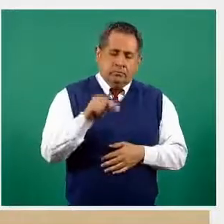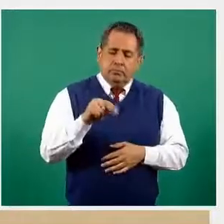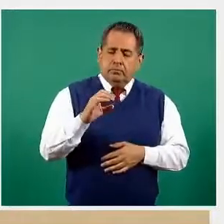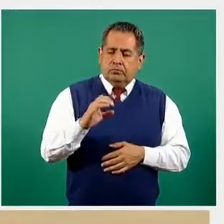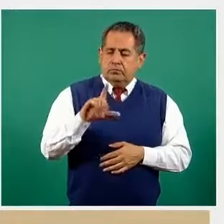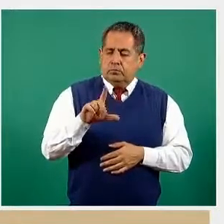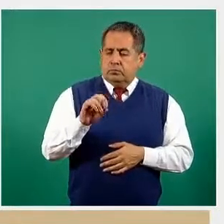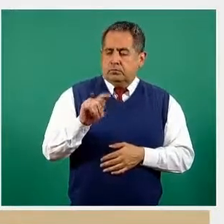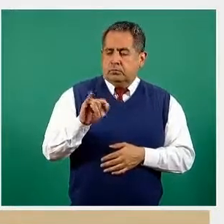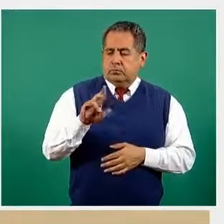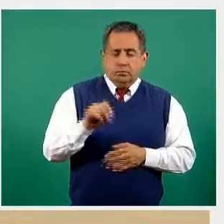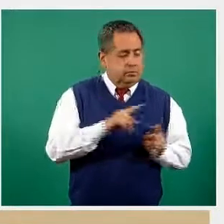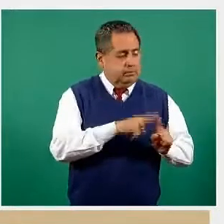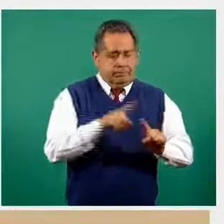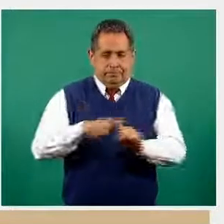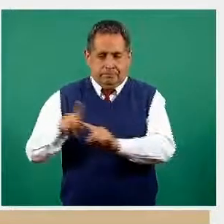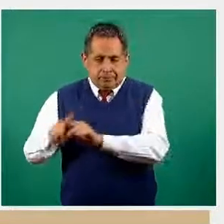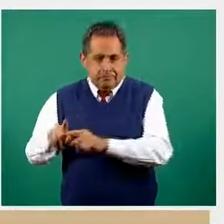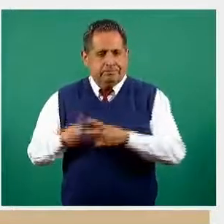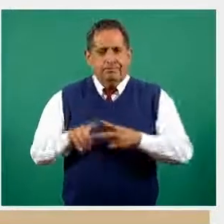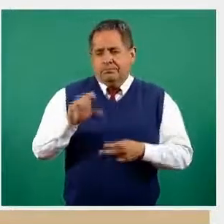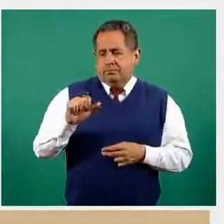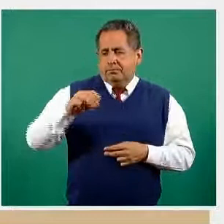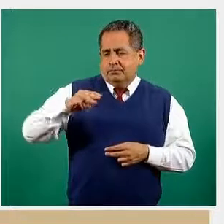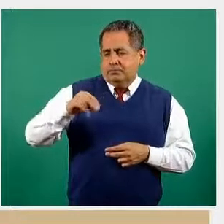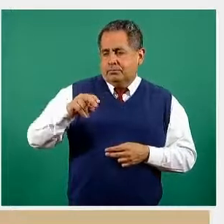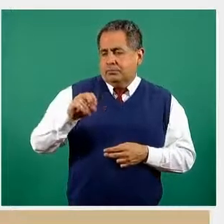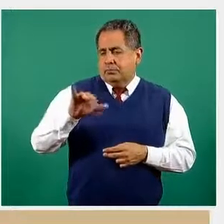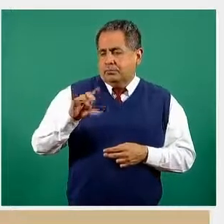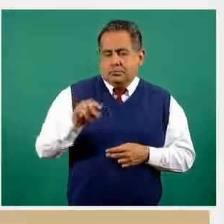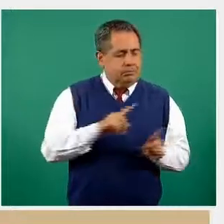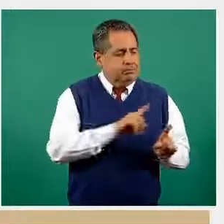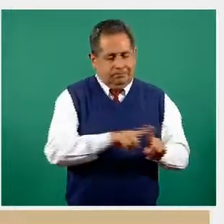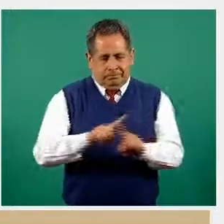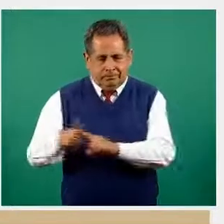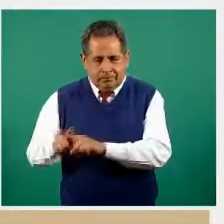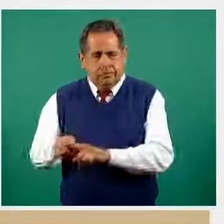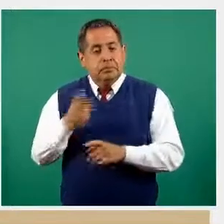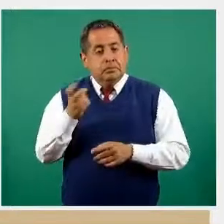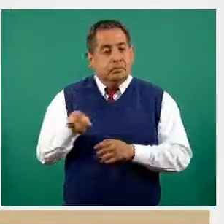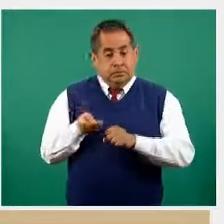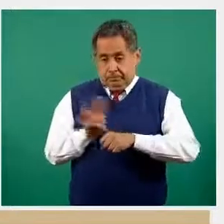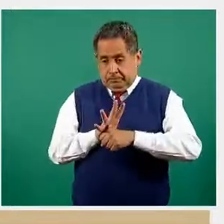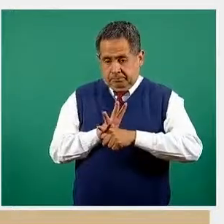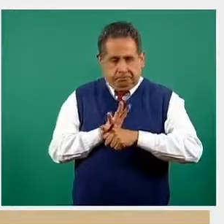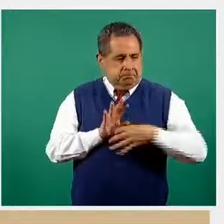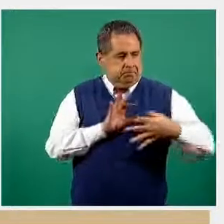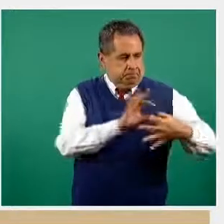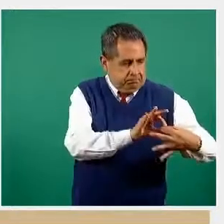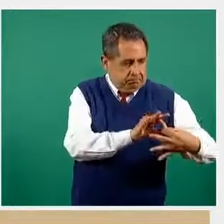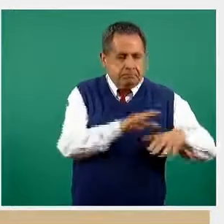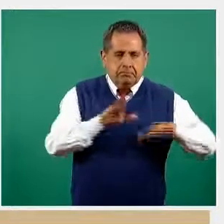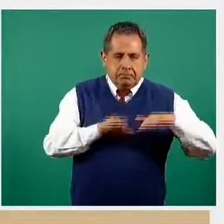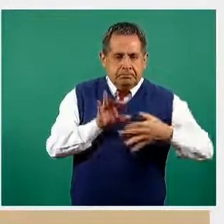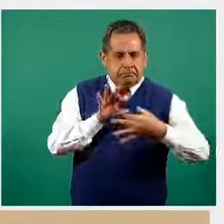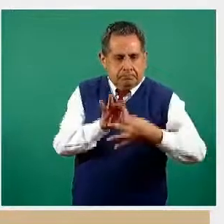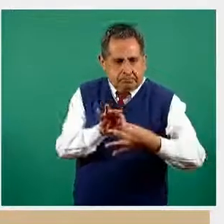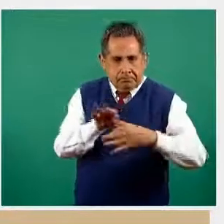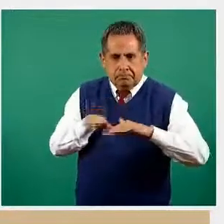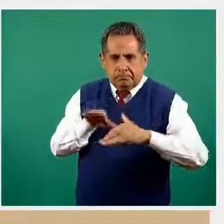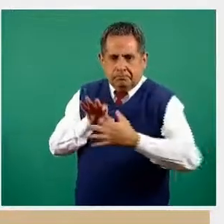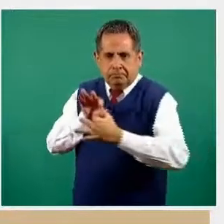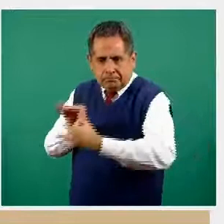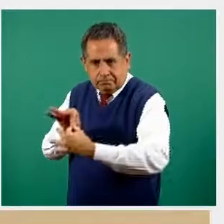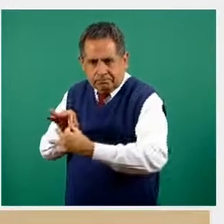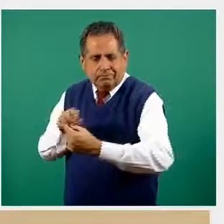podemos clasificar a nuestro virus SARS-CoV-2 en diferentes grupos y clados. Esto es el contexto para poder hablarles un poquito